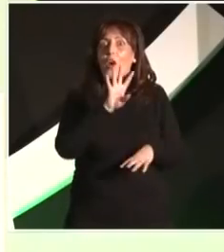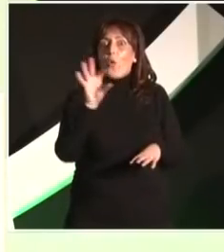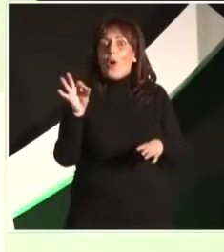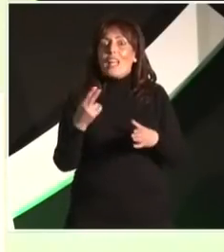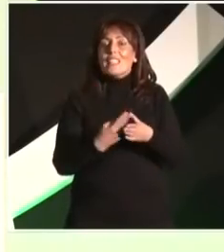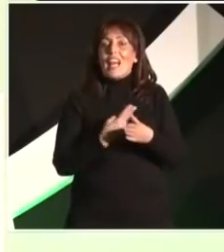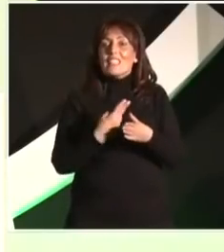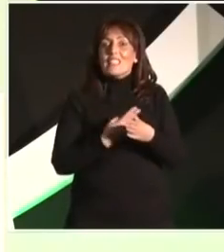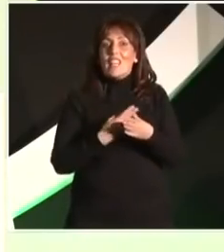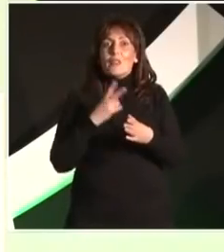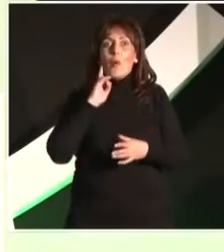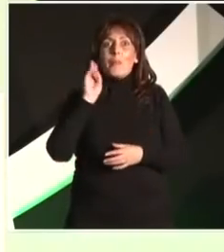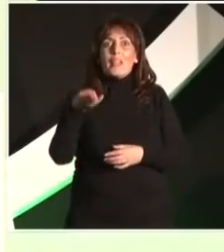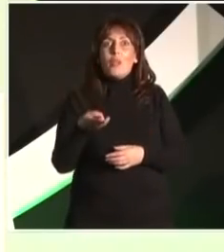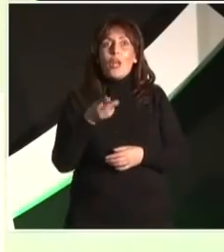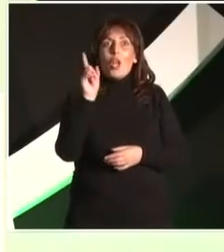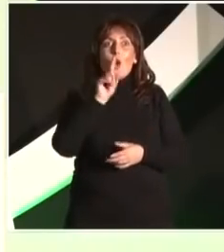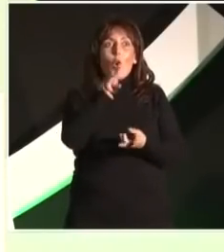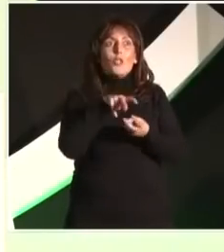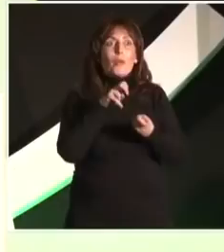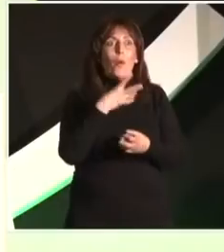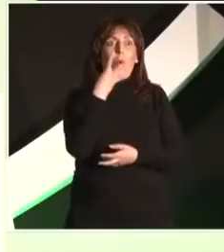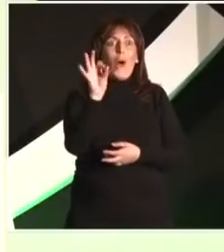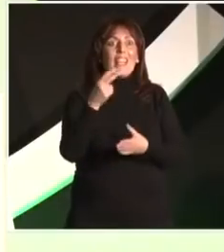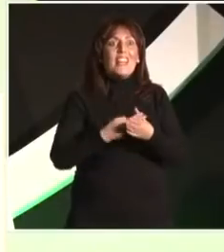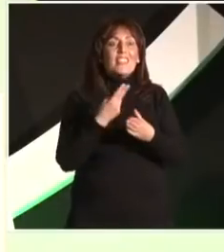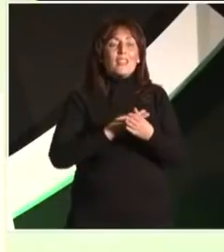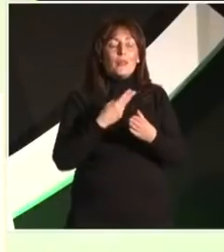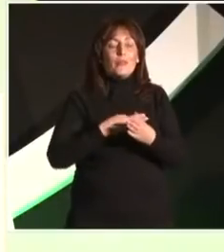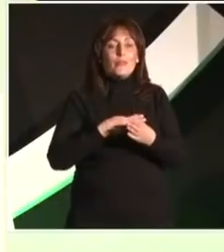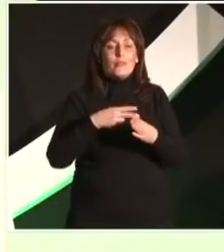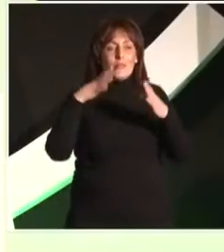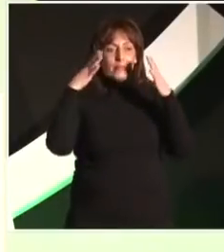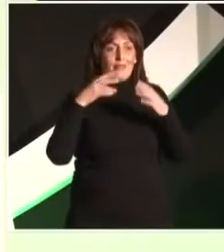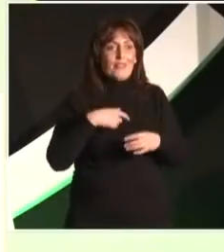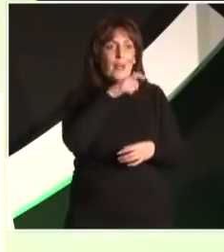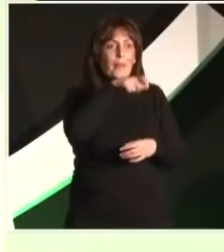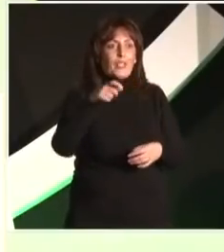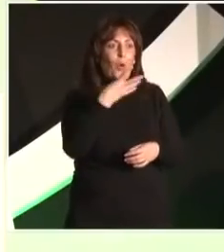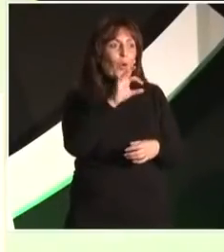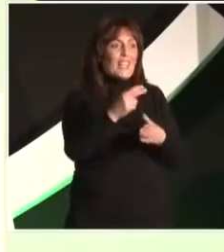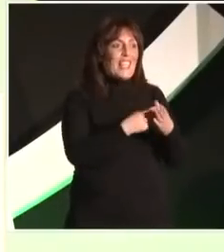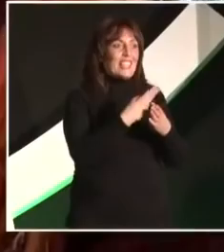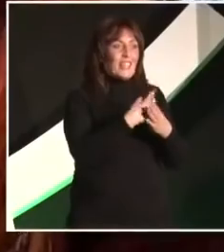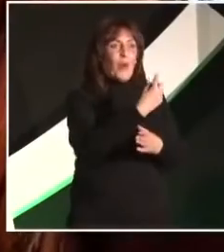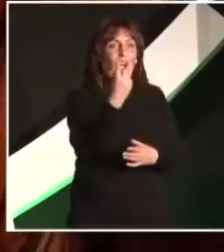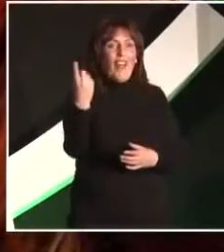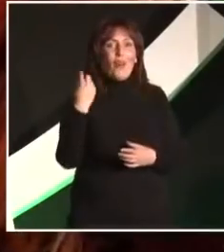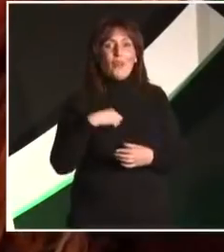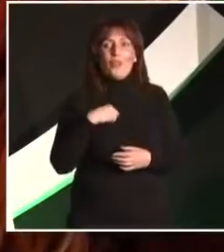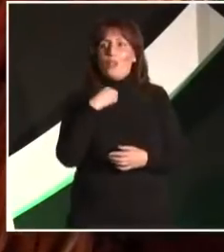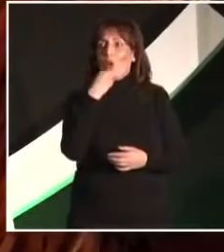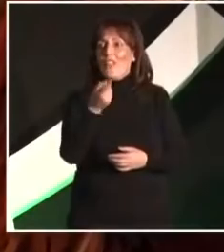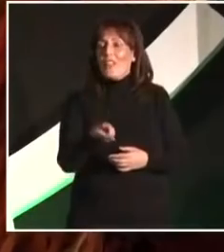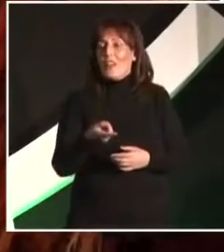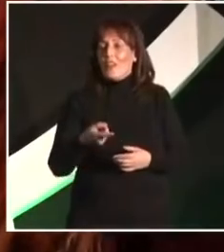céntimos de subida a las pensiones no contributivas en Andalucía, 40 céntimos por pensionista. Y nosotros le decimos